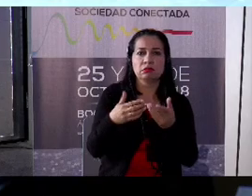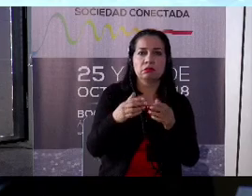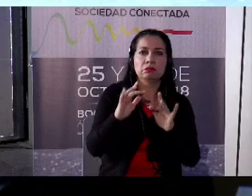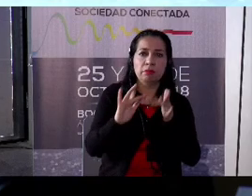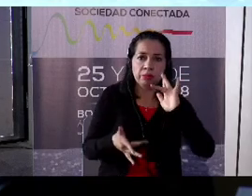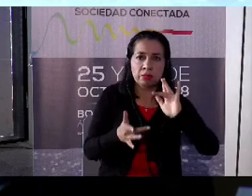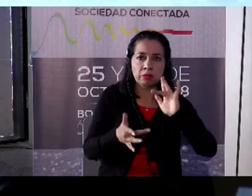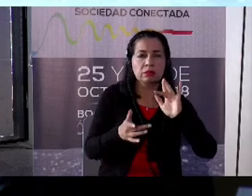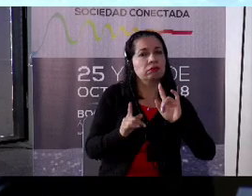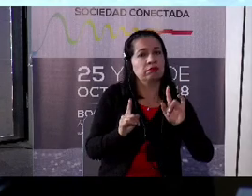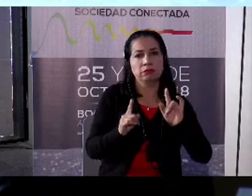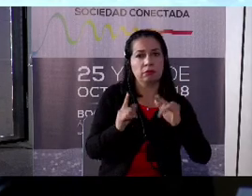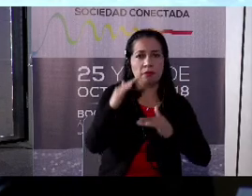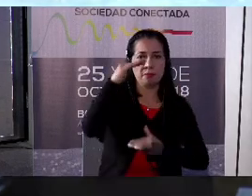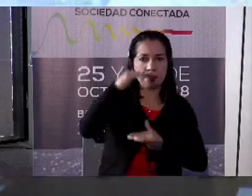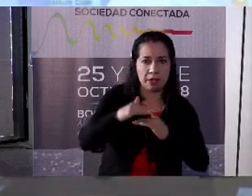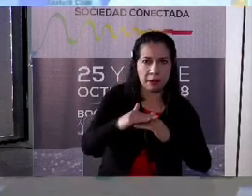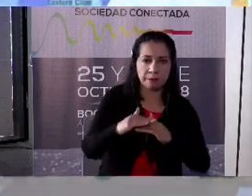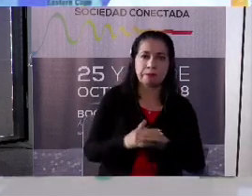ustedes